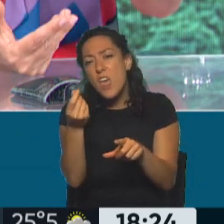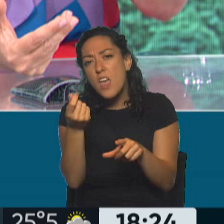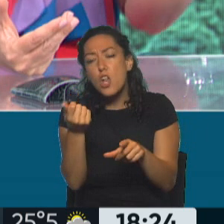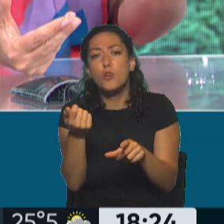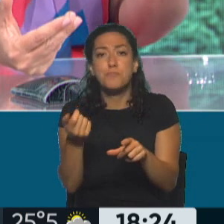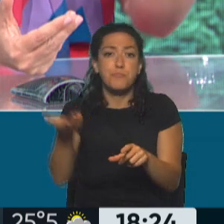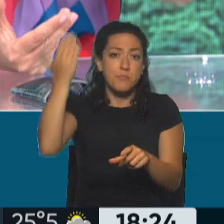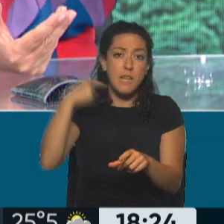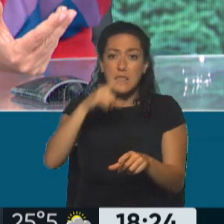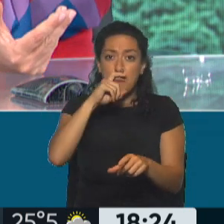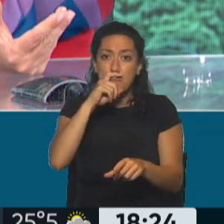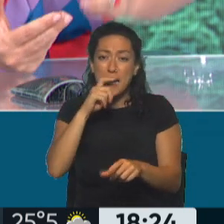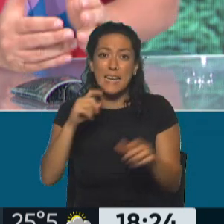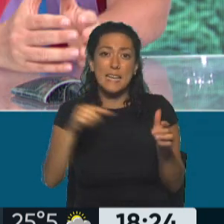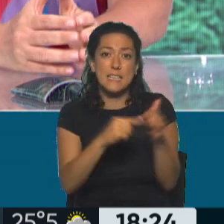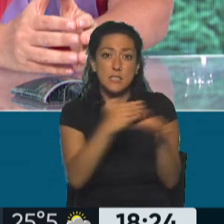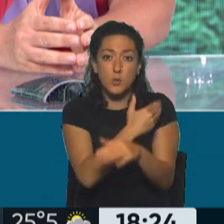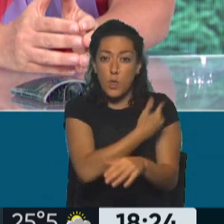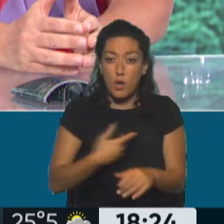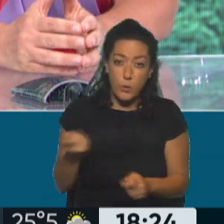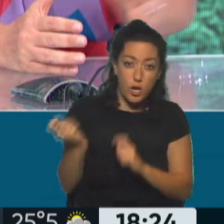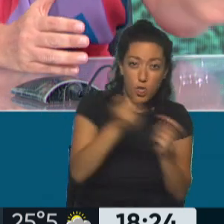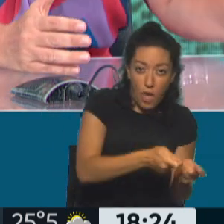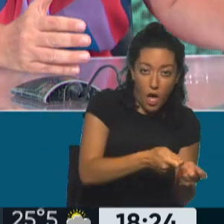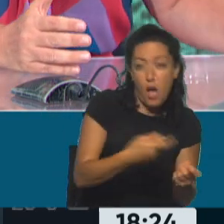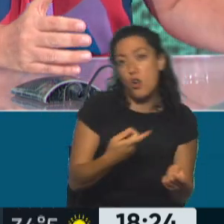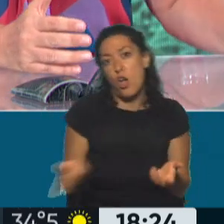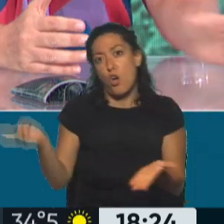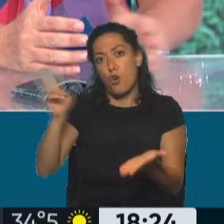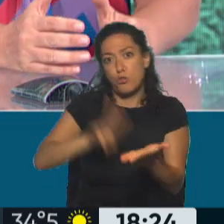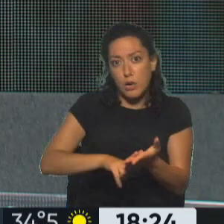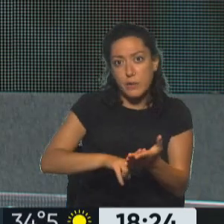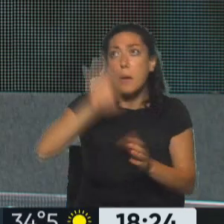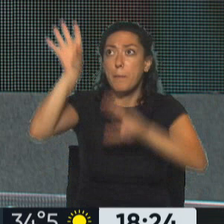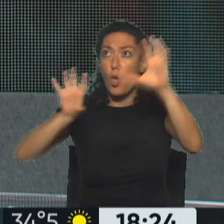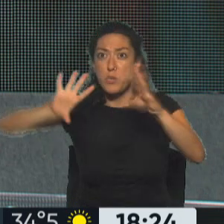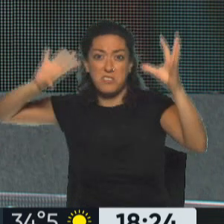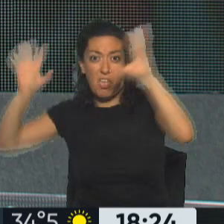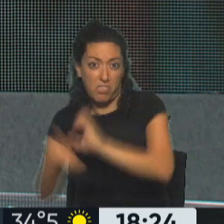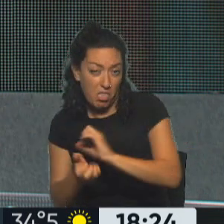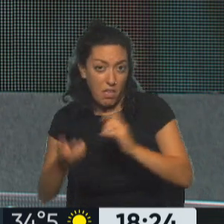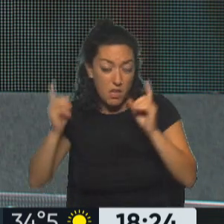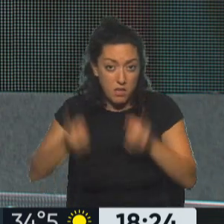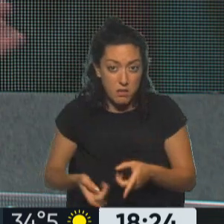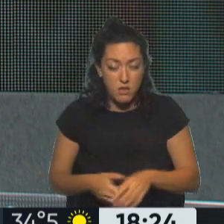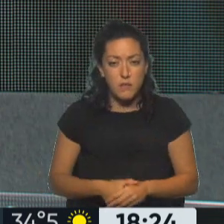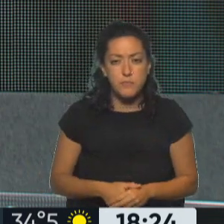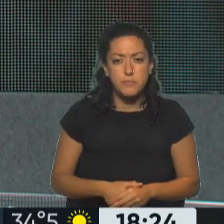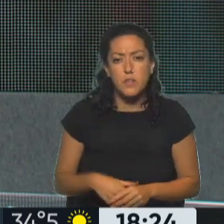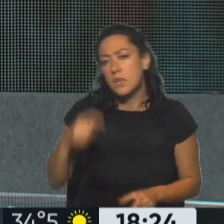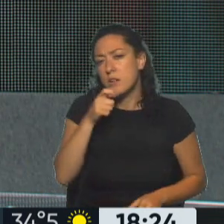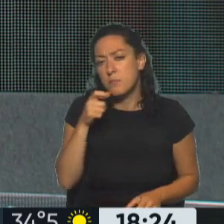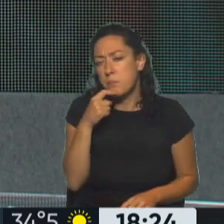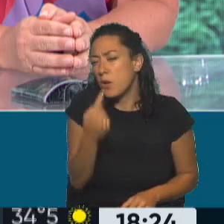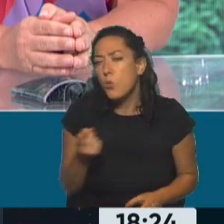que le había dado Macri al gobierno de la ciudad, afectando al resto de las provincias. Hay una pregunta cortita y una respuesta cortita, si usted me